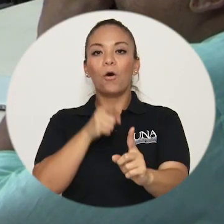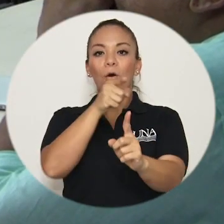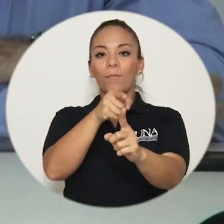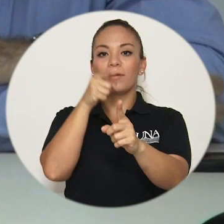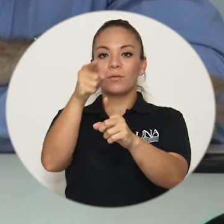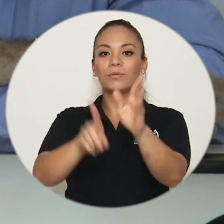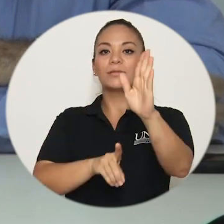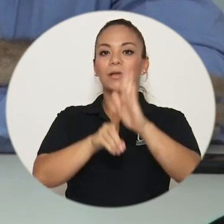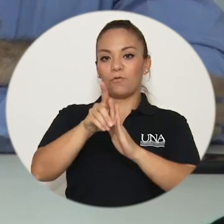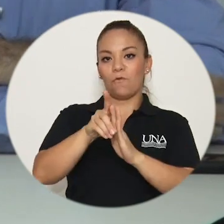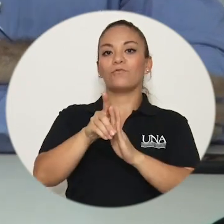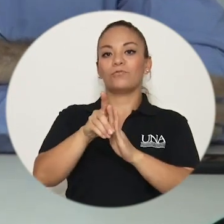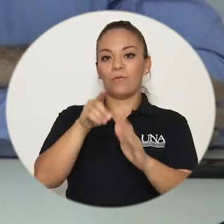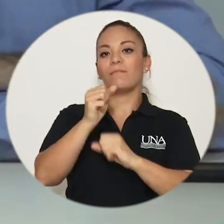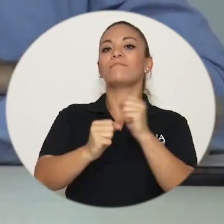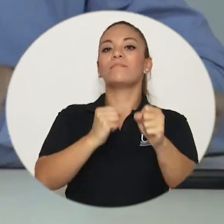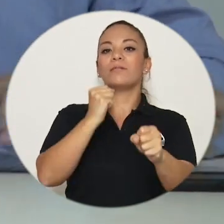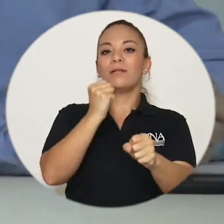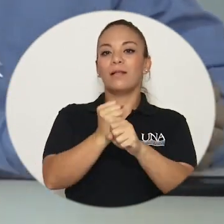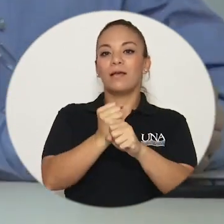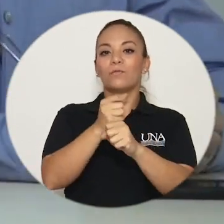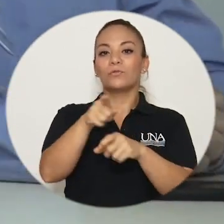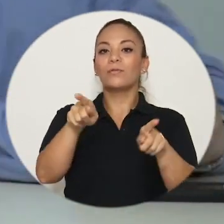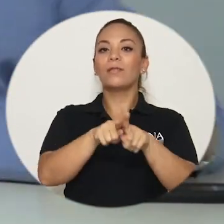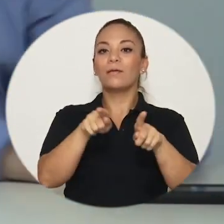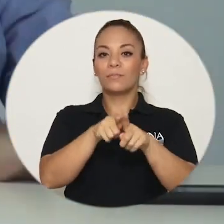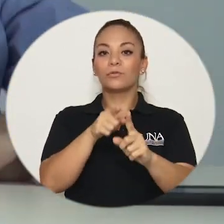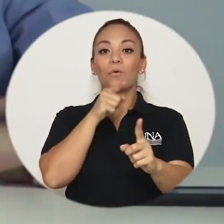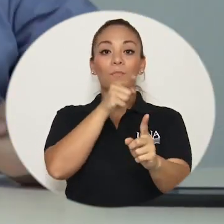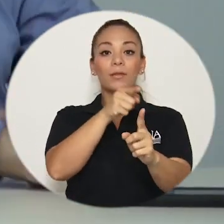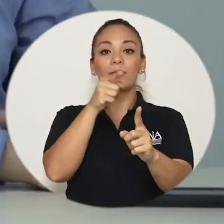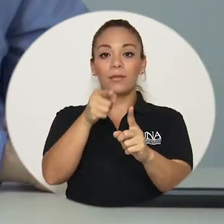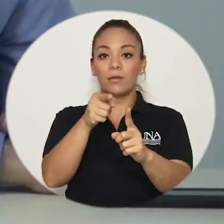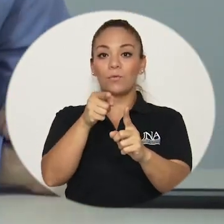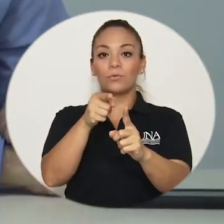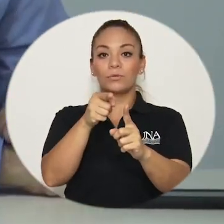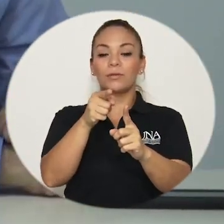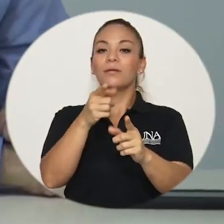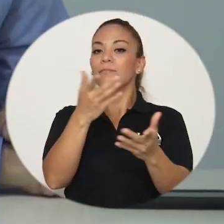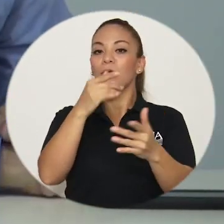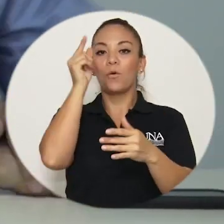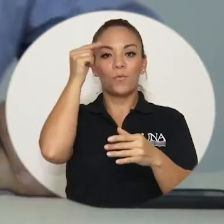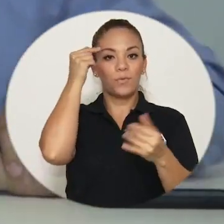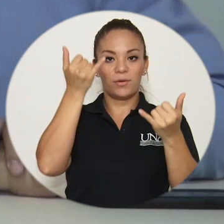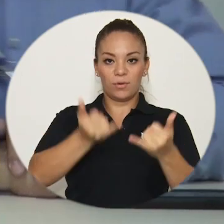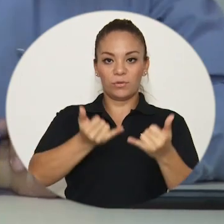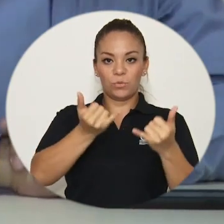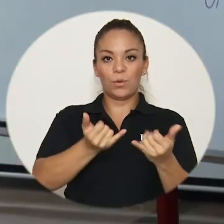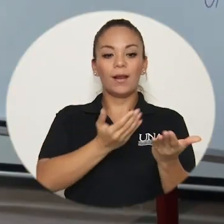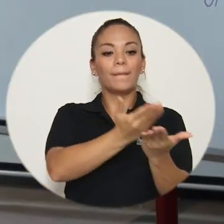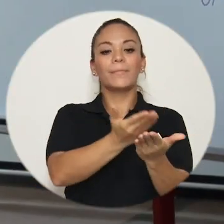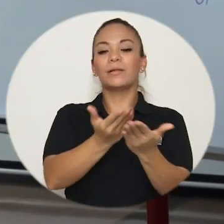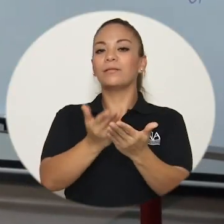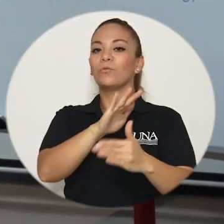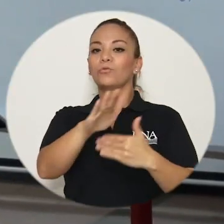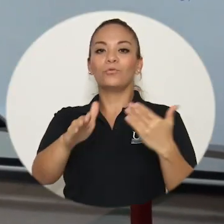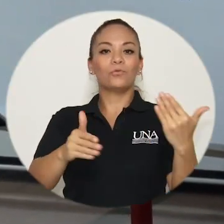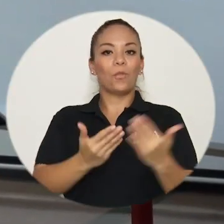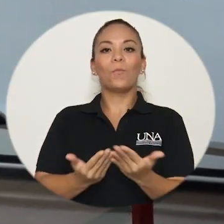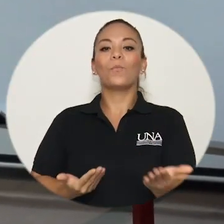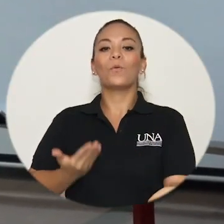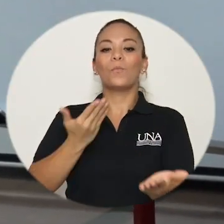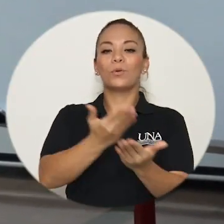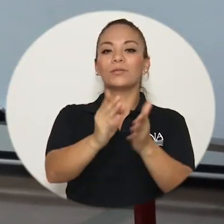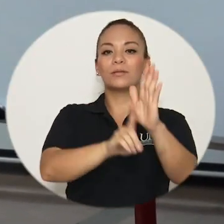los objetivos del desarrollo del milenio, que también son objetivos sobre los cuales, por ejemplo, el gobierno actual ha planteado toda su